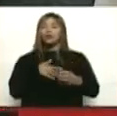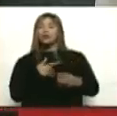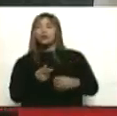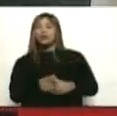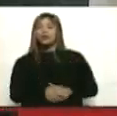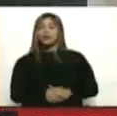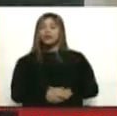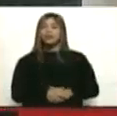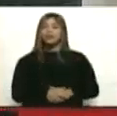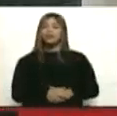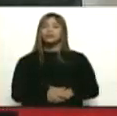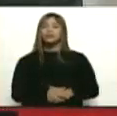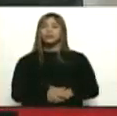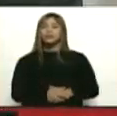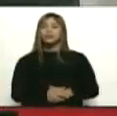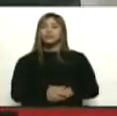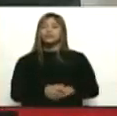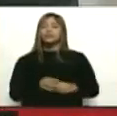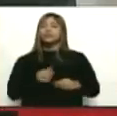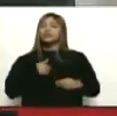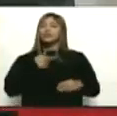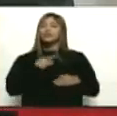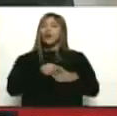de efectivamente cerrar